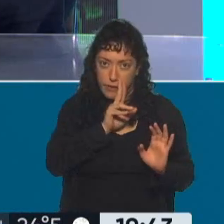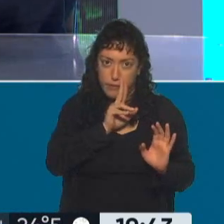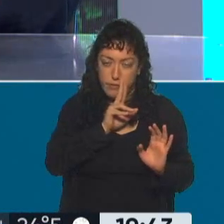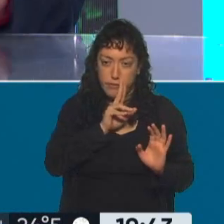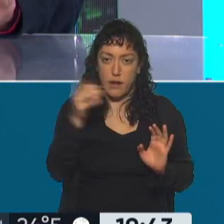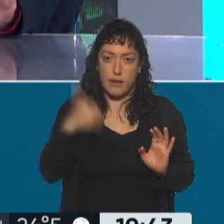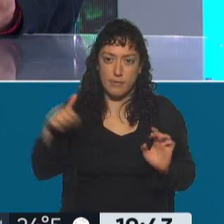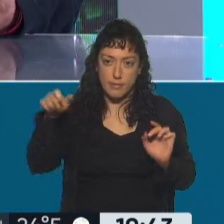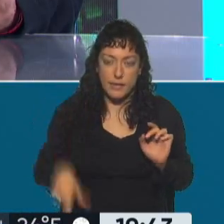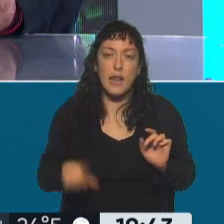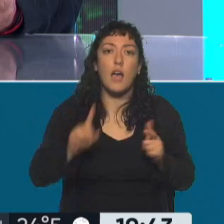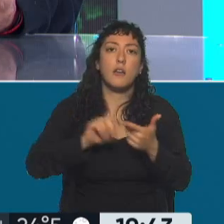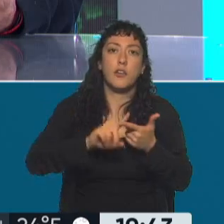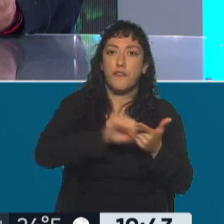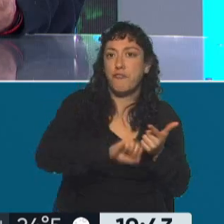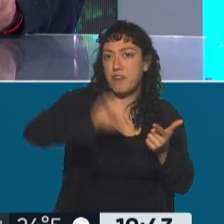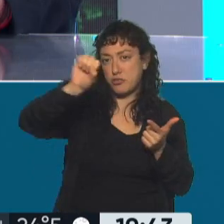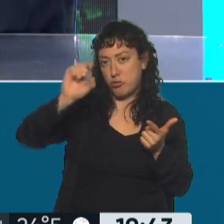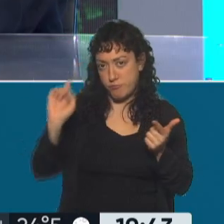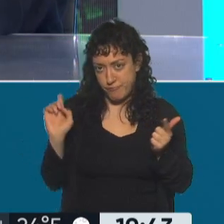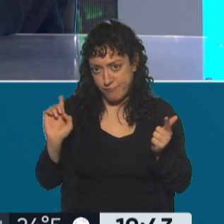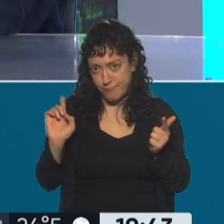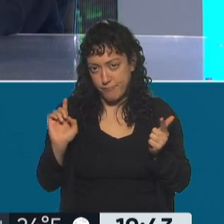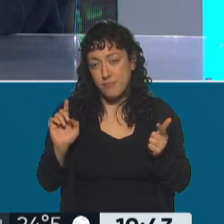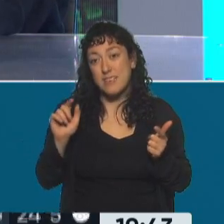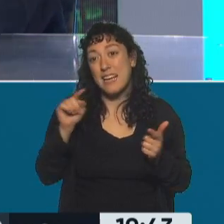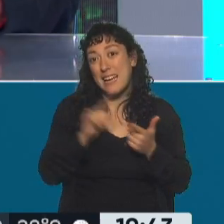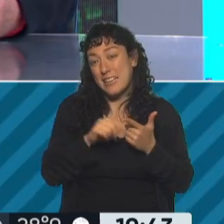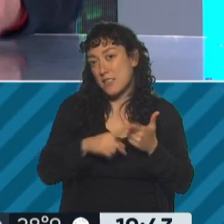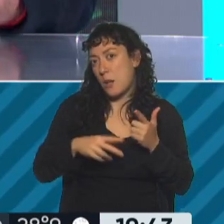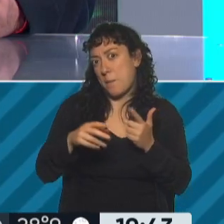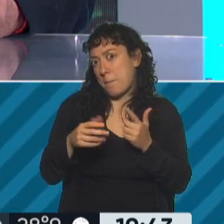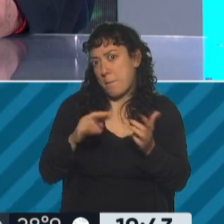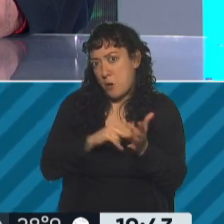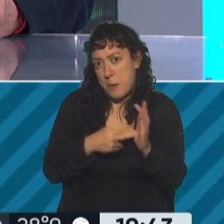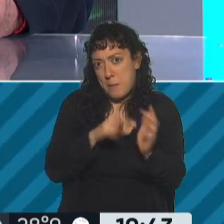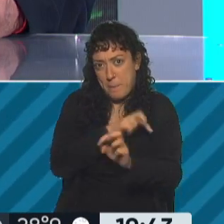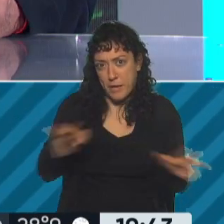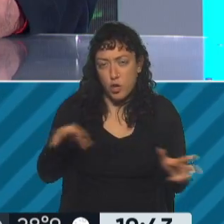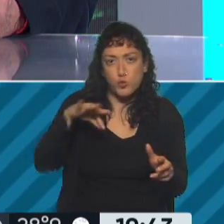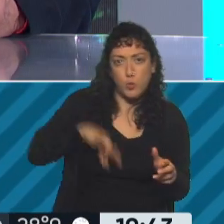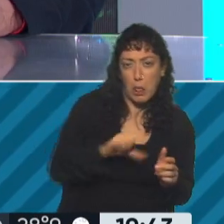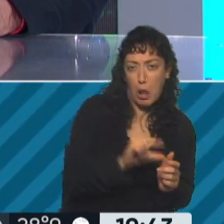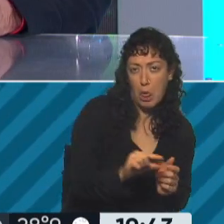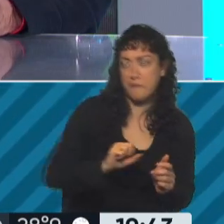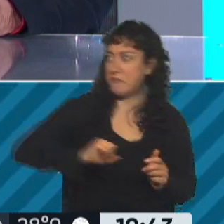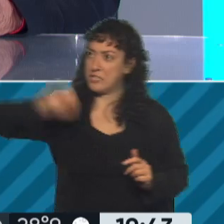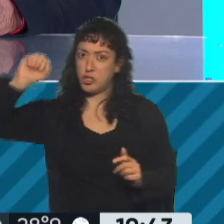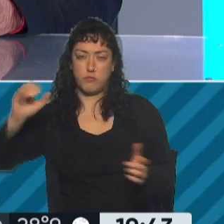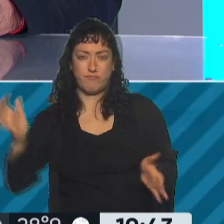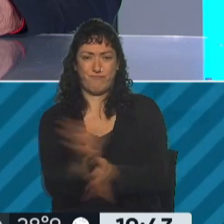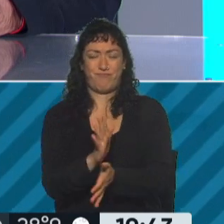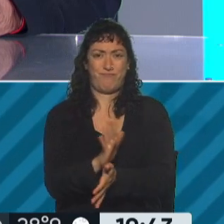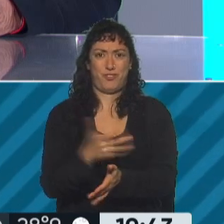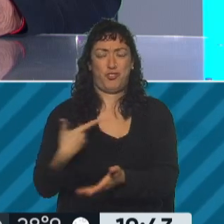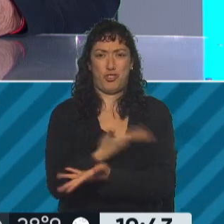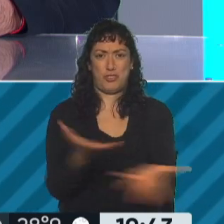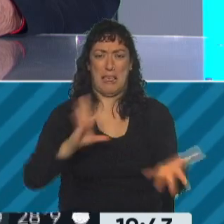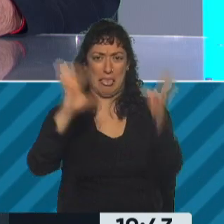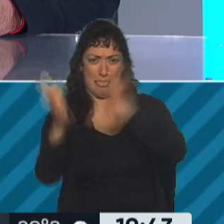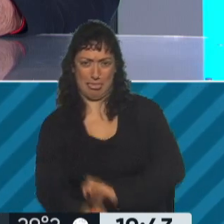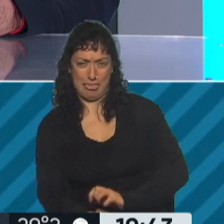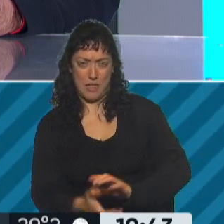en funcionamiento el gasoducto, que el fondo quería que no existiera ese gasoducto. Empezaron